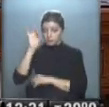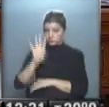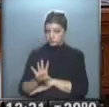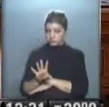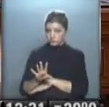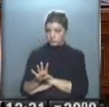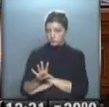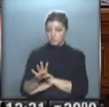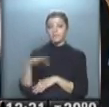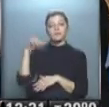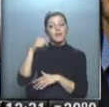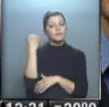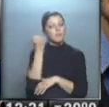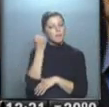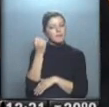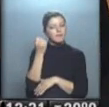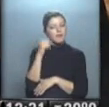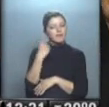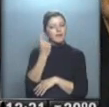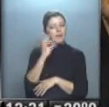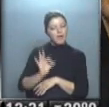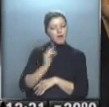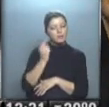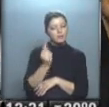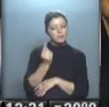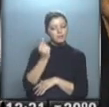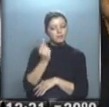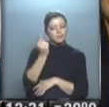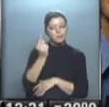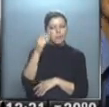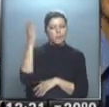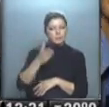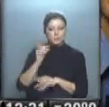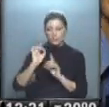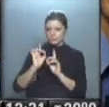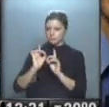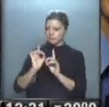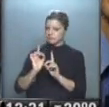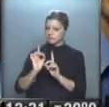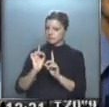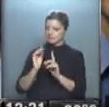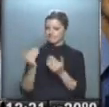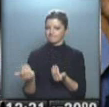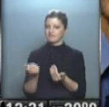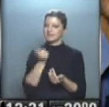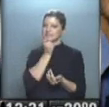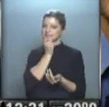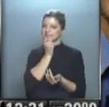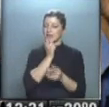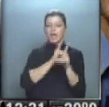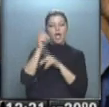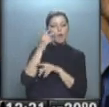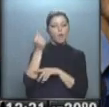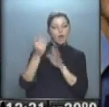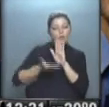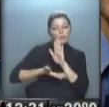ver que en cada año prácticamente se mantiene el mismo porcentaje. Entonces, si resulta que hay costos de escala,